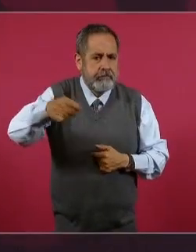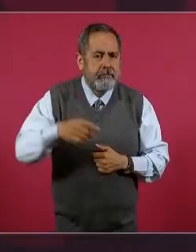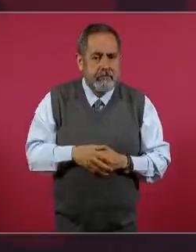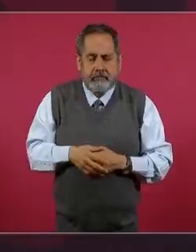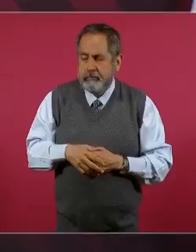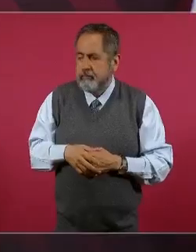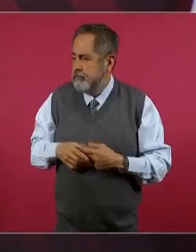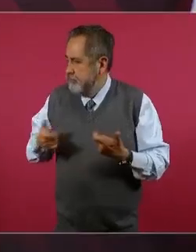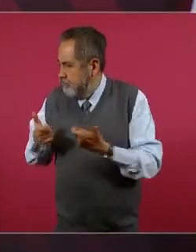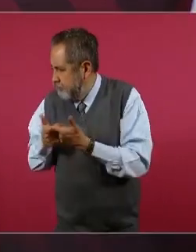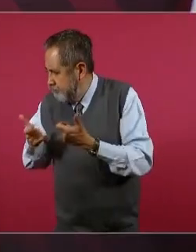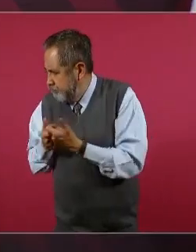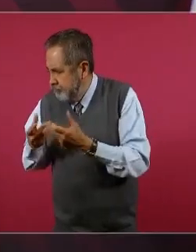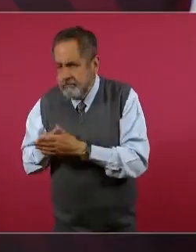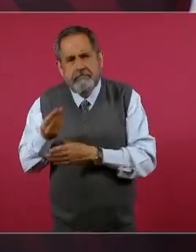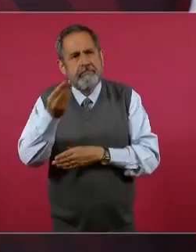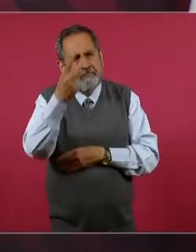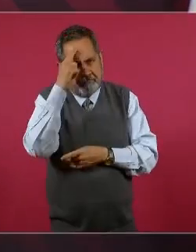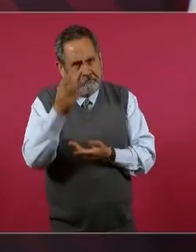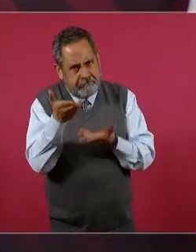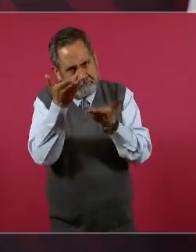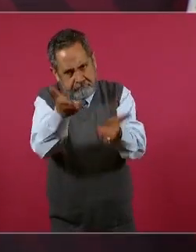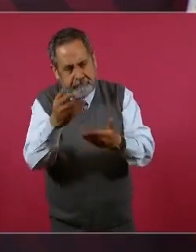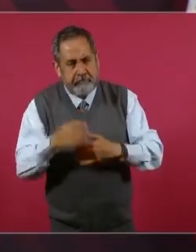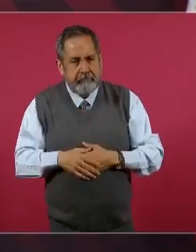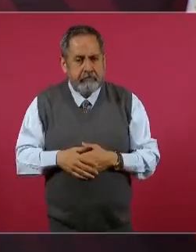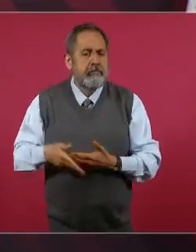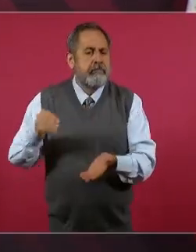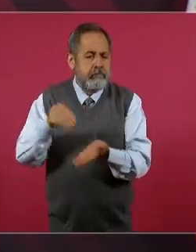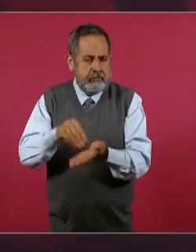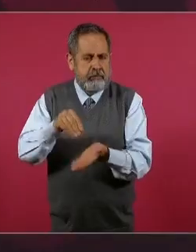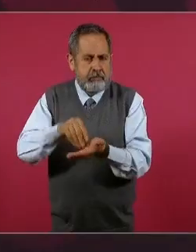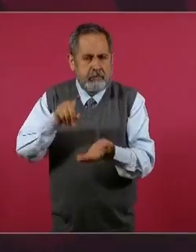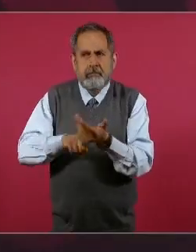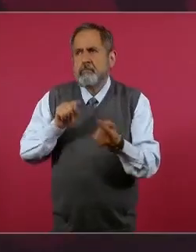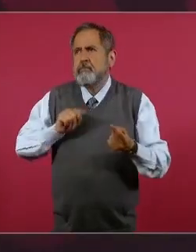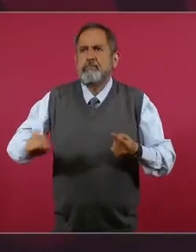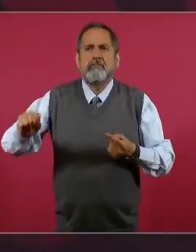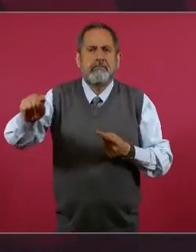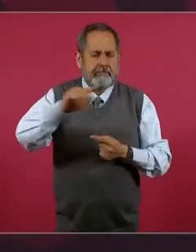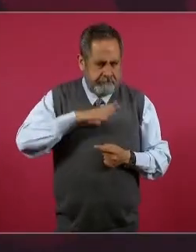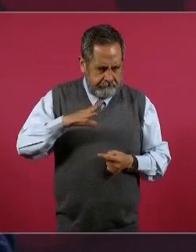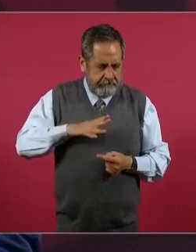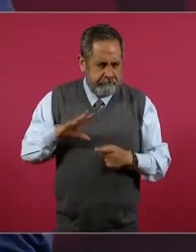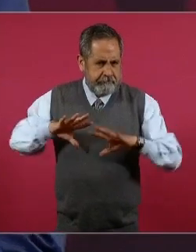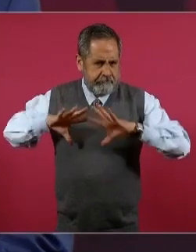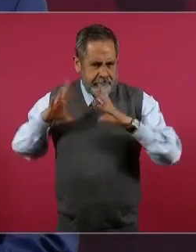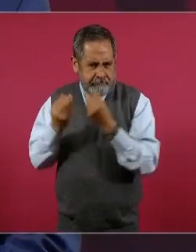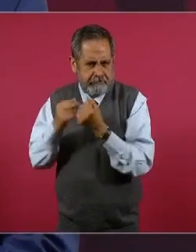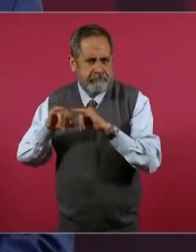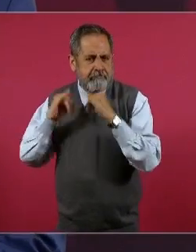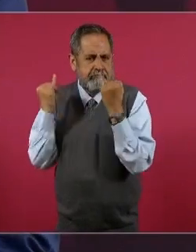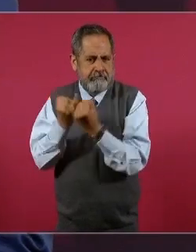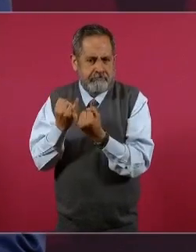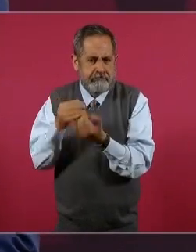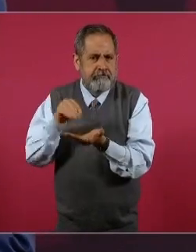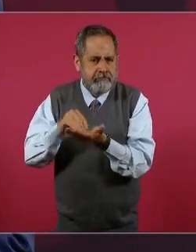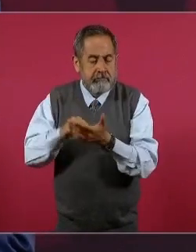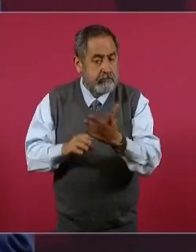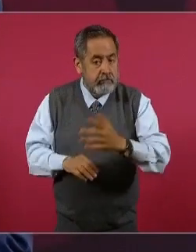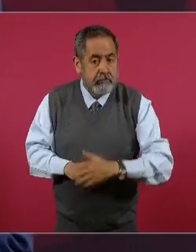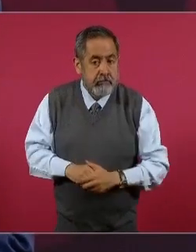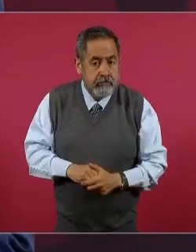que se tenía reunión. Todavía se sigue llevando a cabo esa práctica. Todo eso